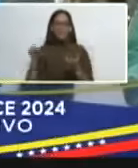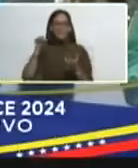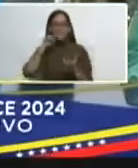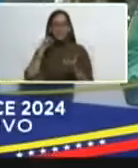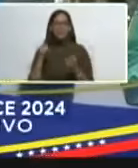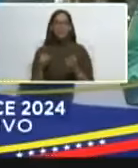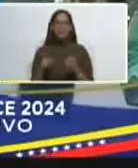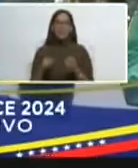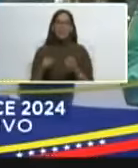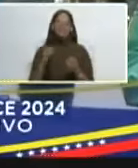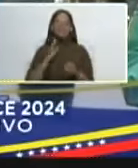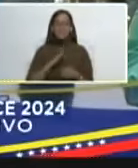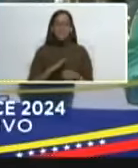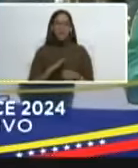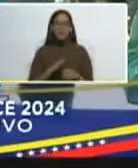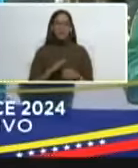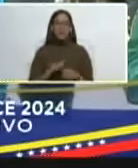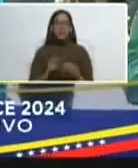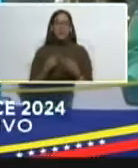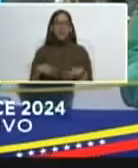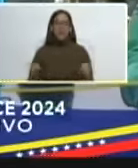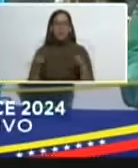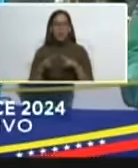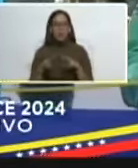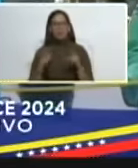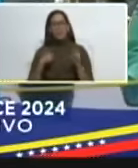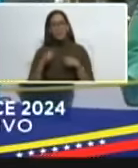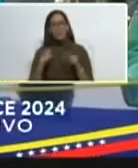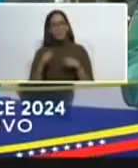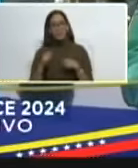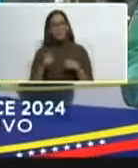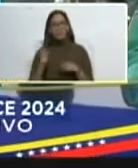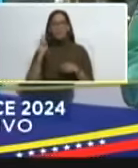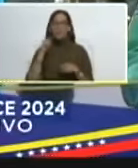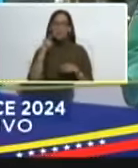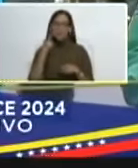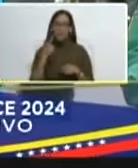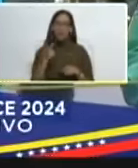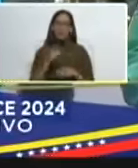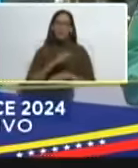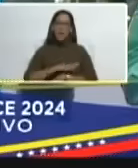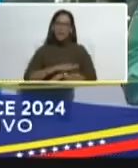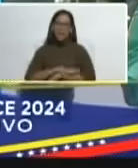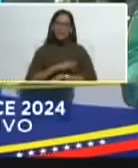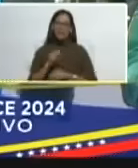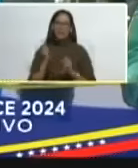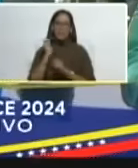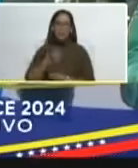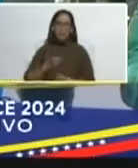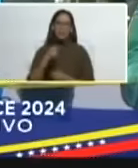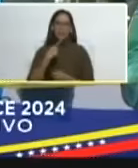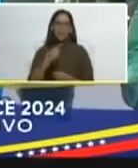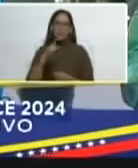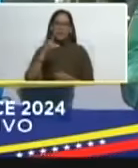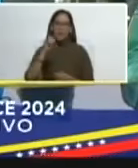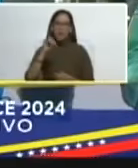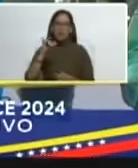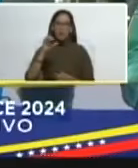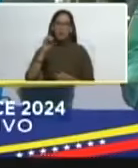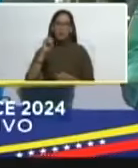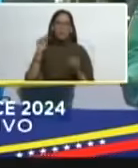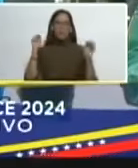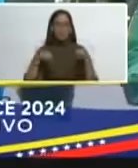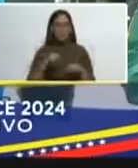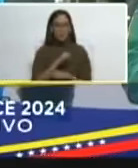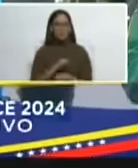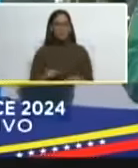legumbres, está en los valores de exportación. Usted vio allí una parte de pesca, que eso seguramente lo dirá Loyo, pero de aquí de